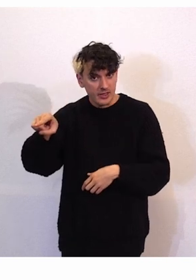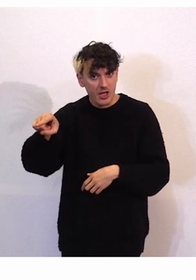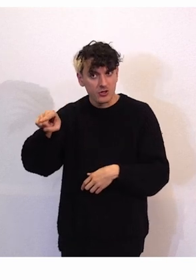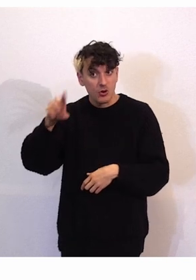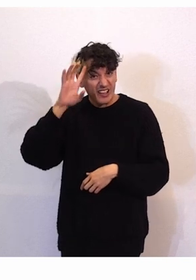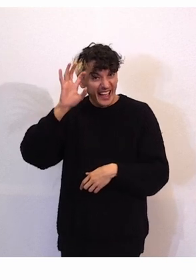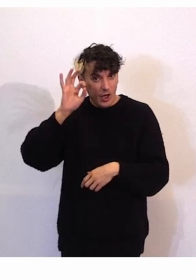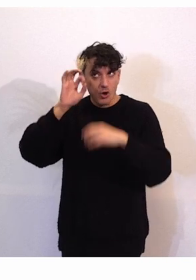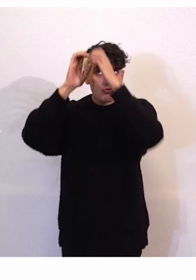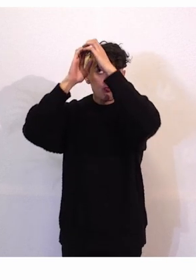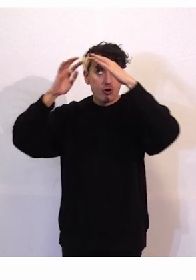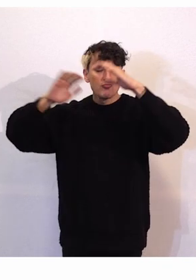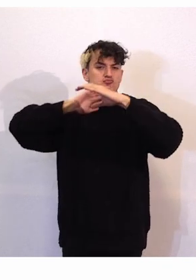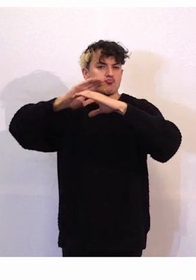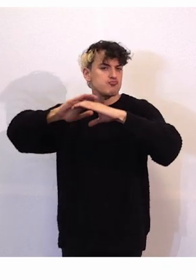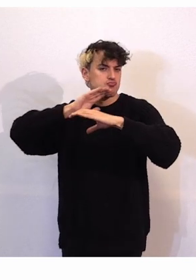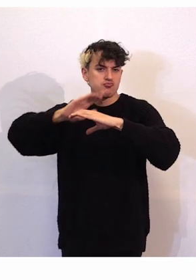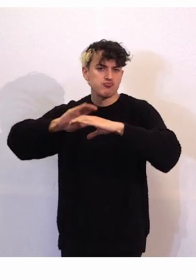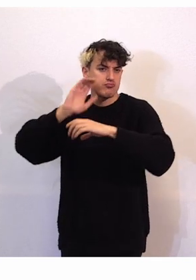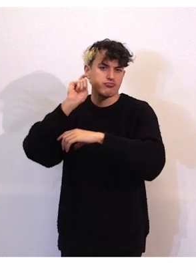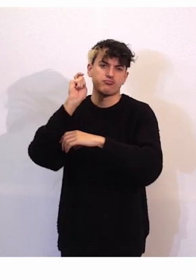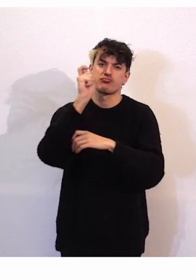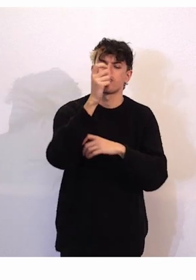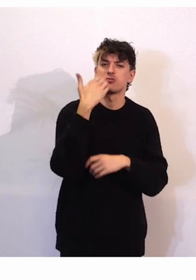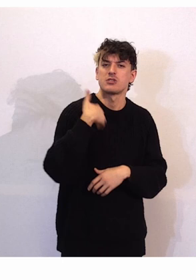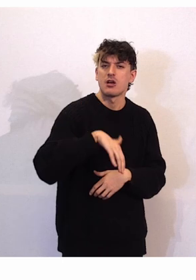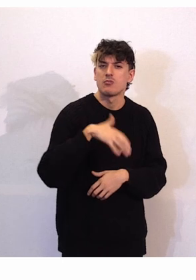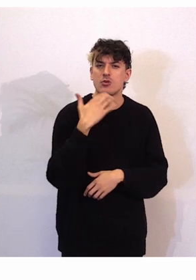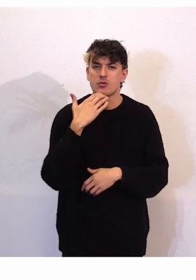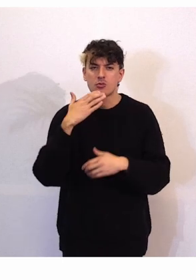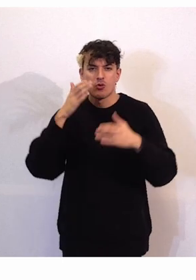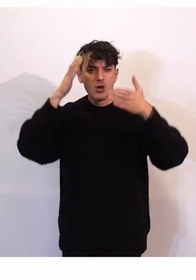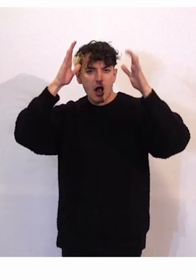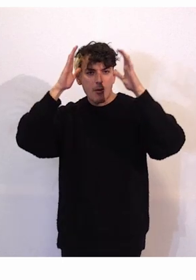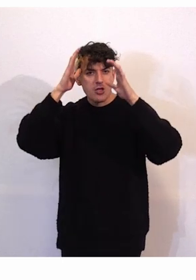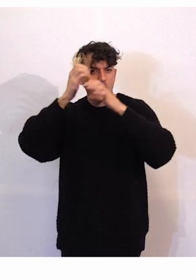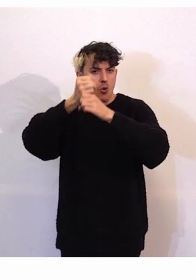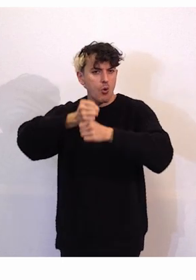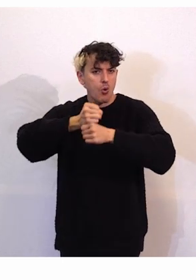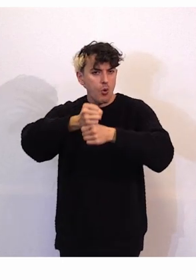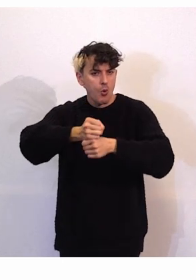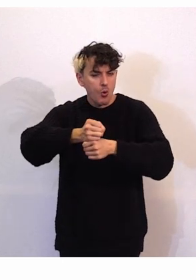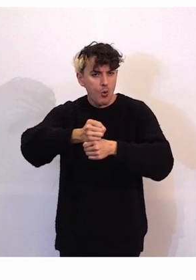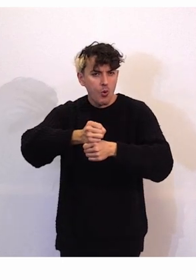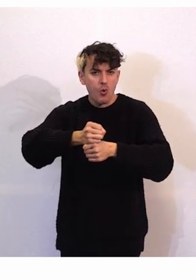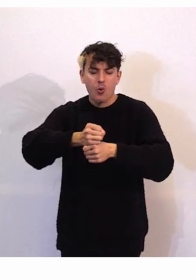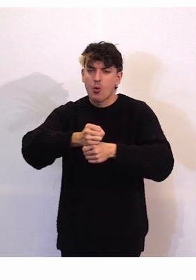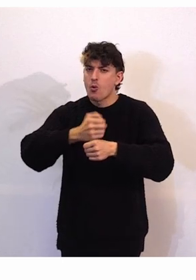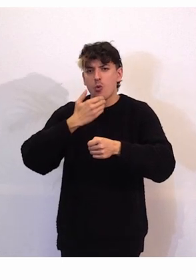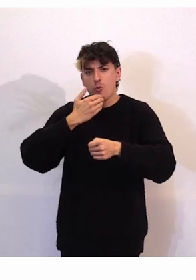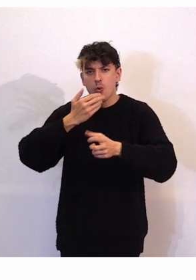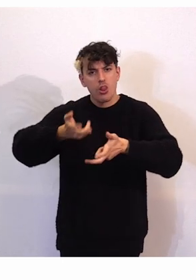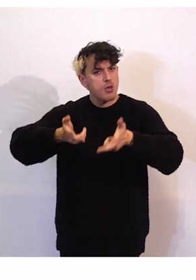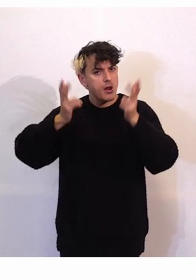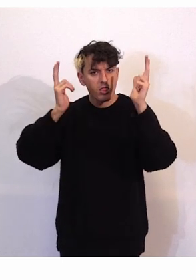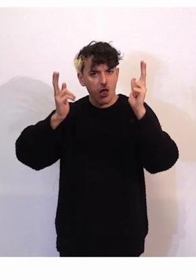cumplidos. Ella montar a caballo es una libertad, pero ahora no lo podemos hacer. Y es verla montar